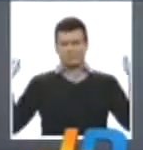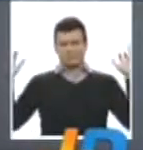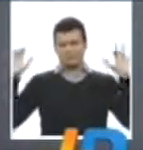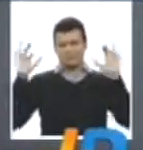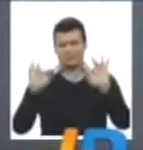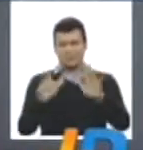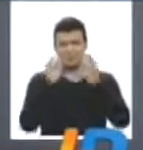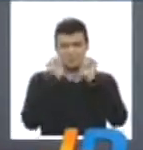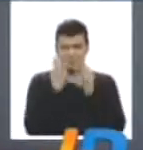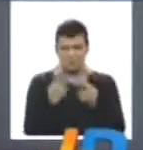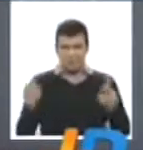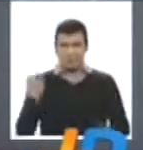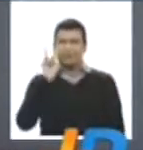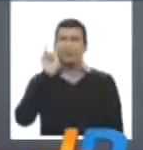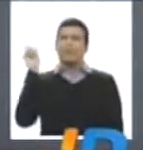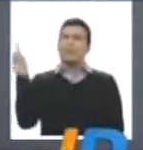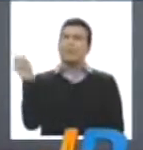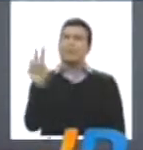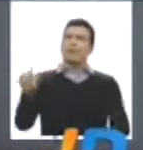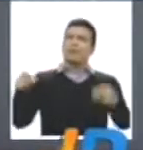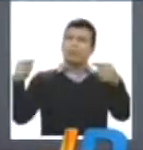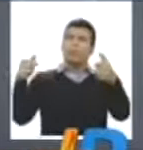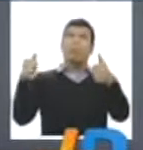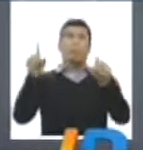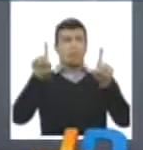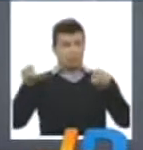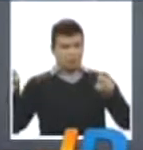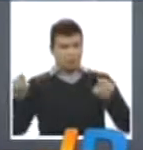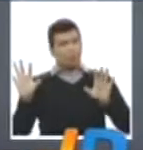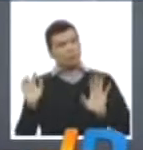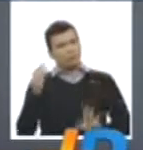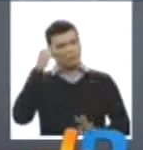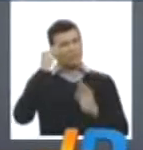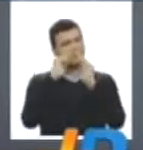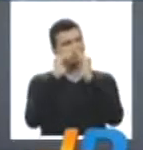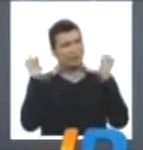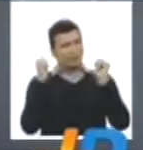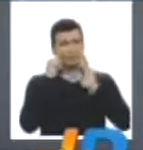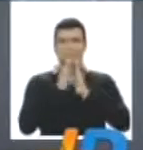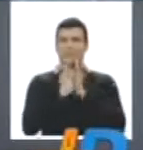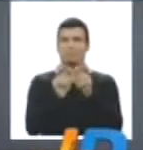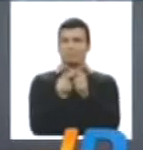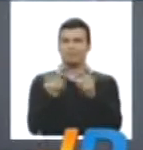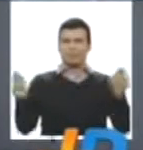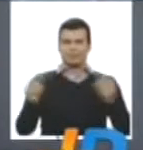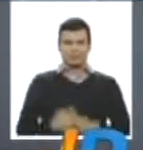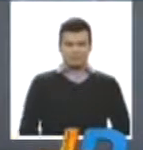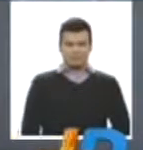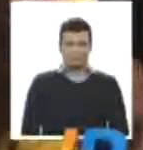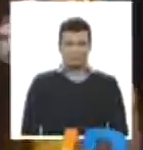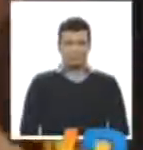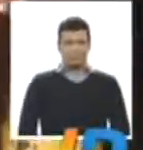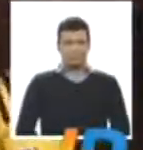establecimientos públicos para disfrutar del partido que para muchos significaba una revancha. Tania Moreno estuvo con ellos.